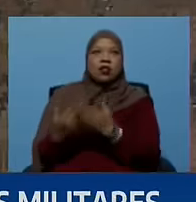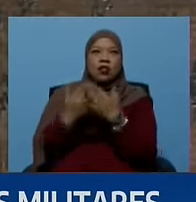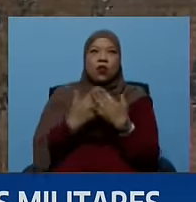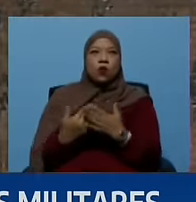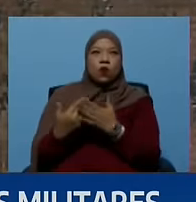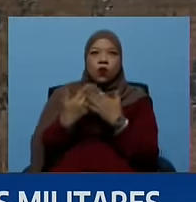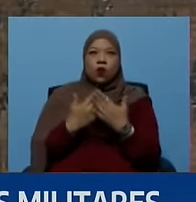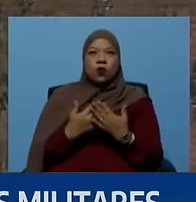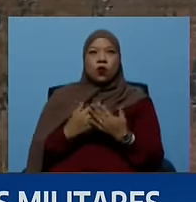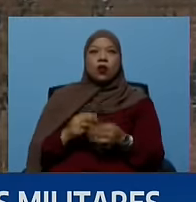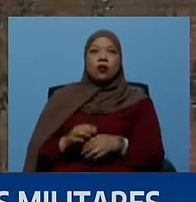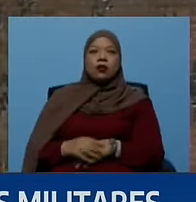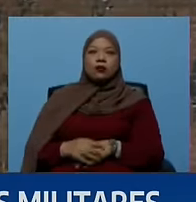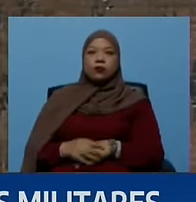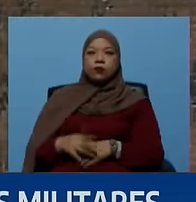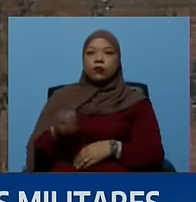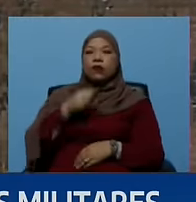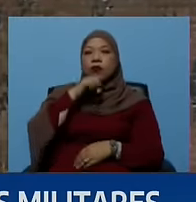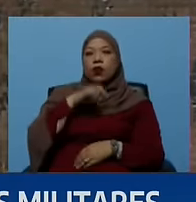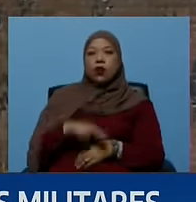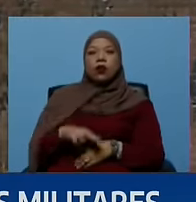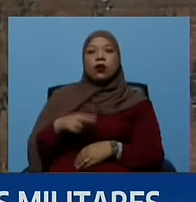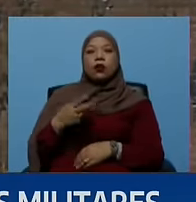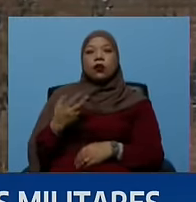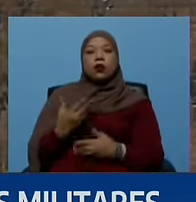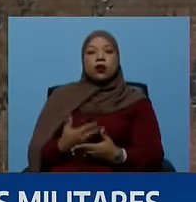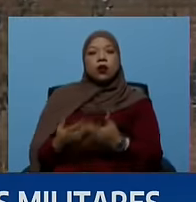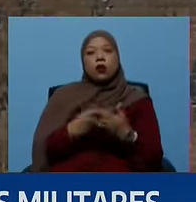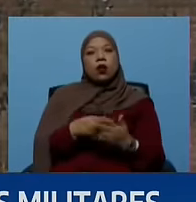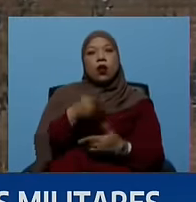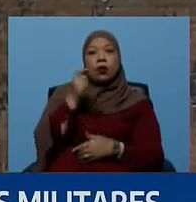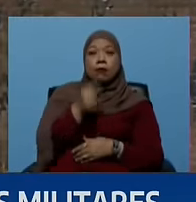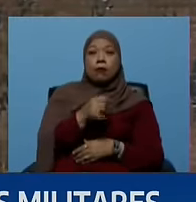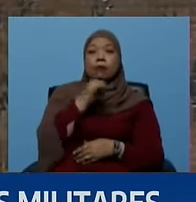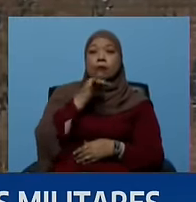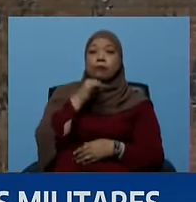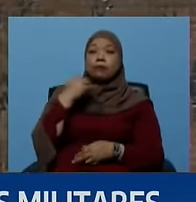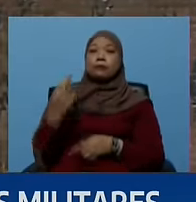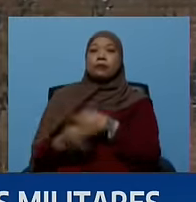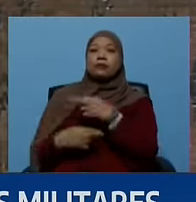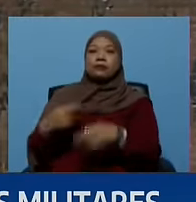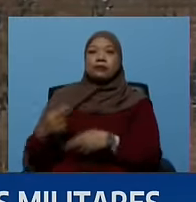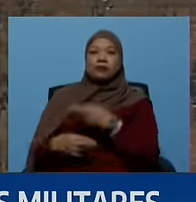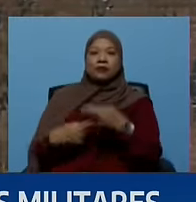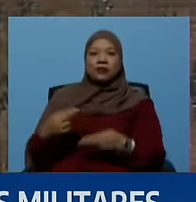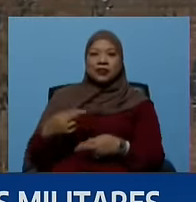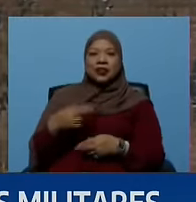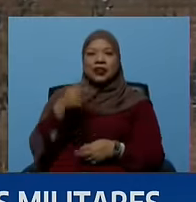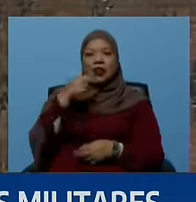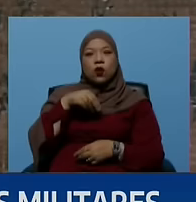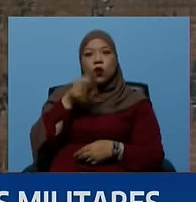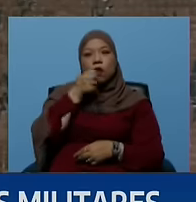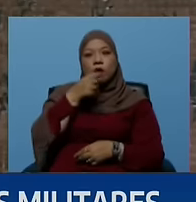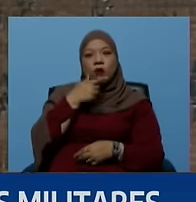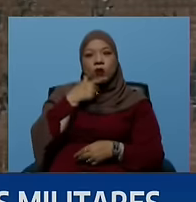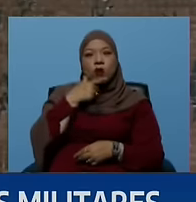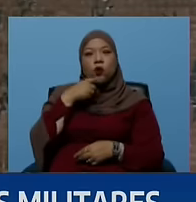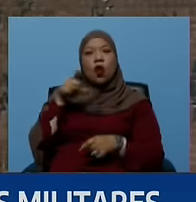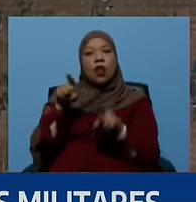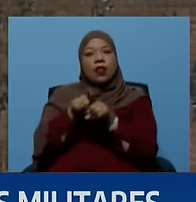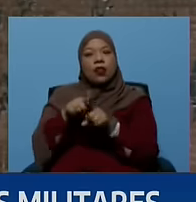ahí a estudiar la historia estudiar la teoría ionaria a estudiar la revolución vietnamita la